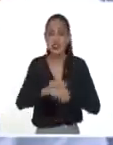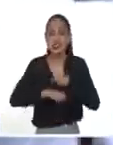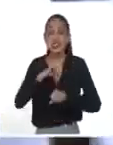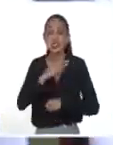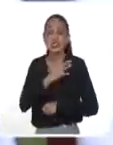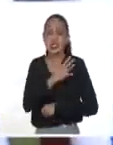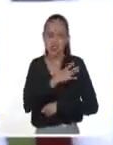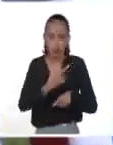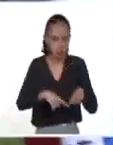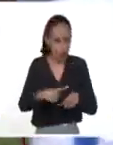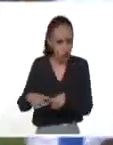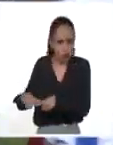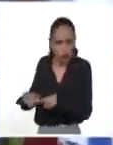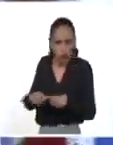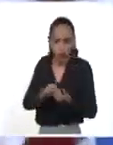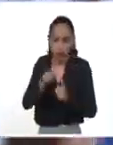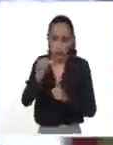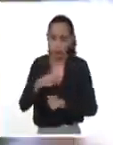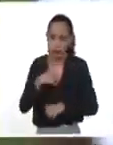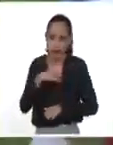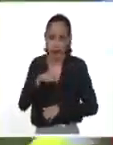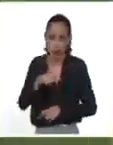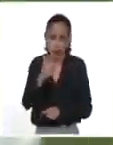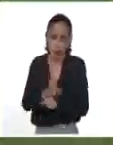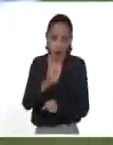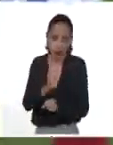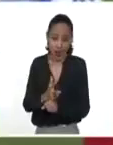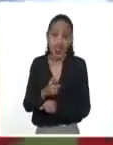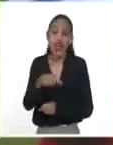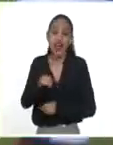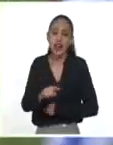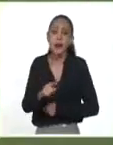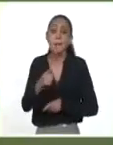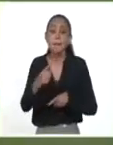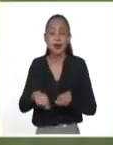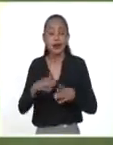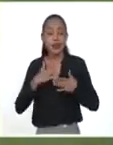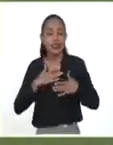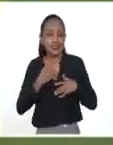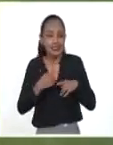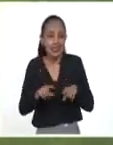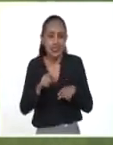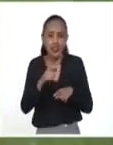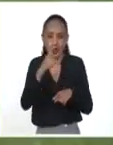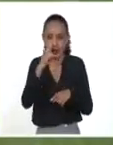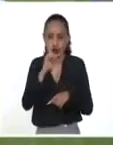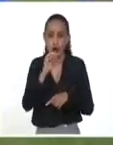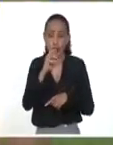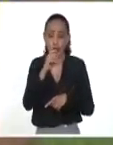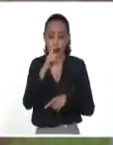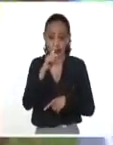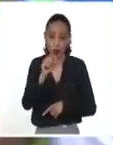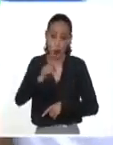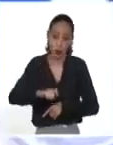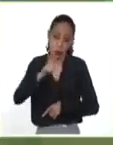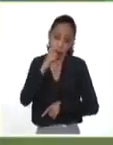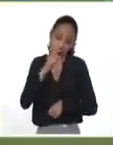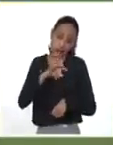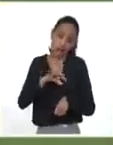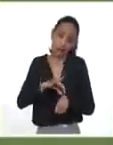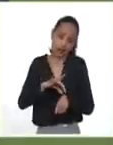Arichel Hernández ya se encuentran en tierras guatemaltecas. En tanto, se extrañará la presencia de Dionel Hernández, quien está aquejado de una